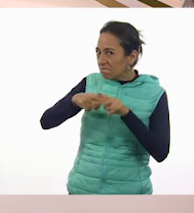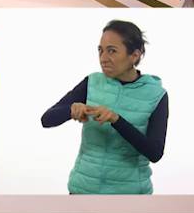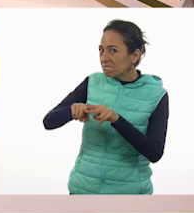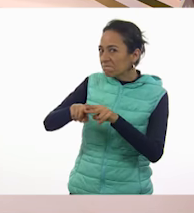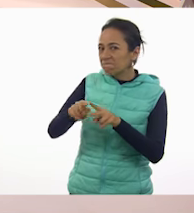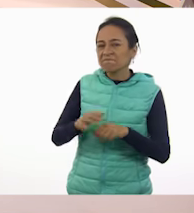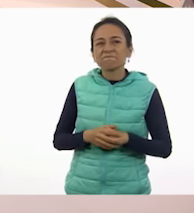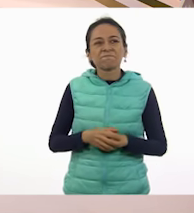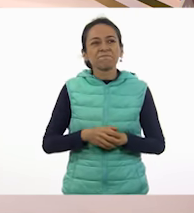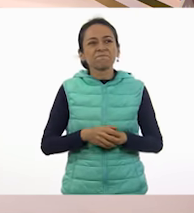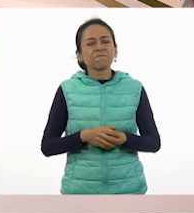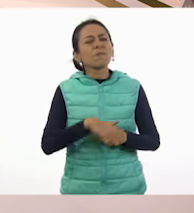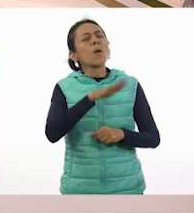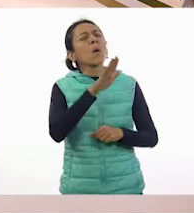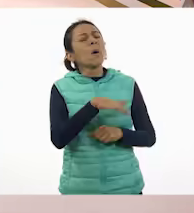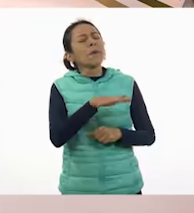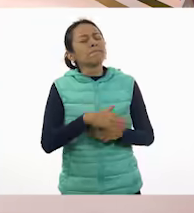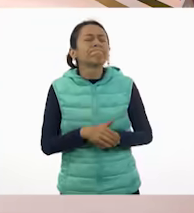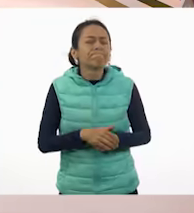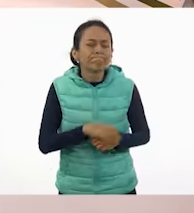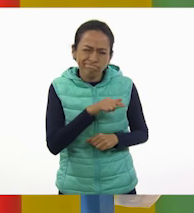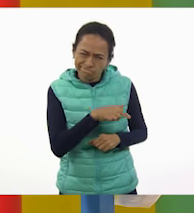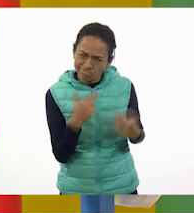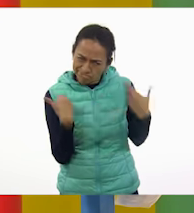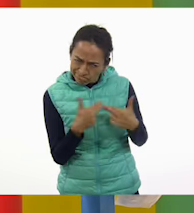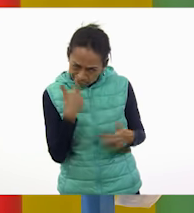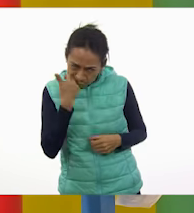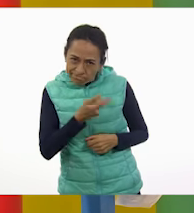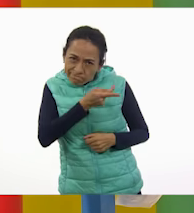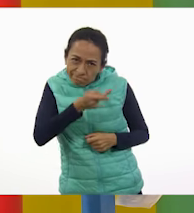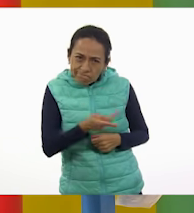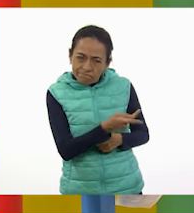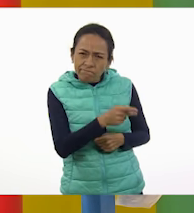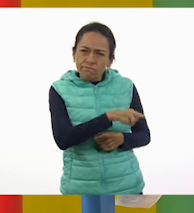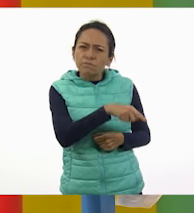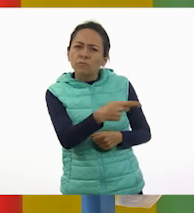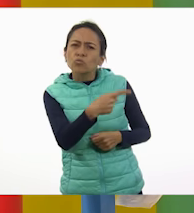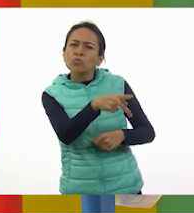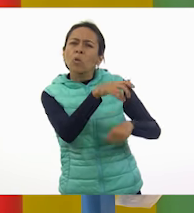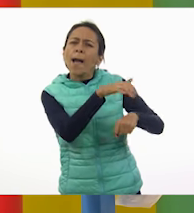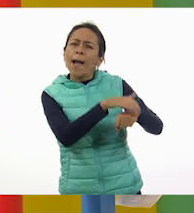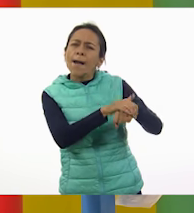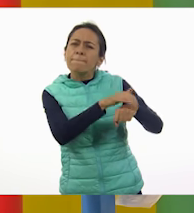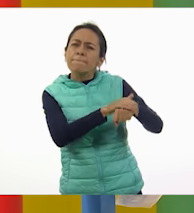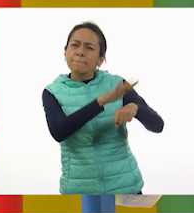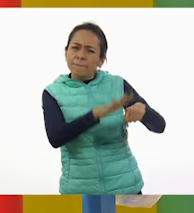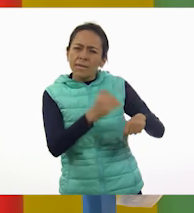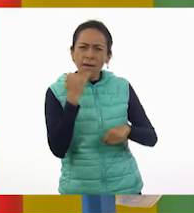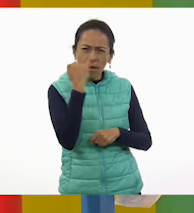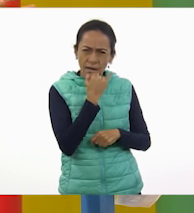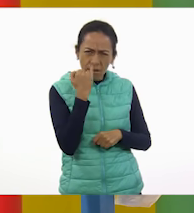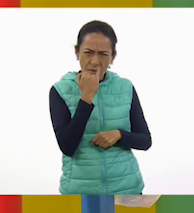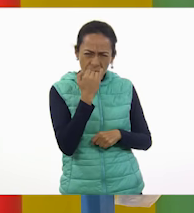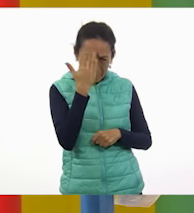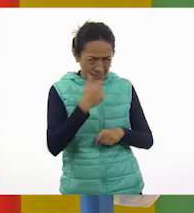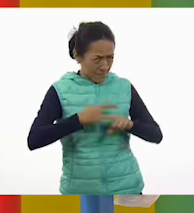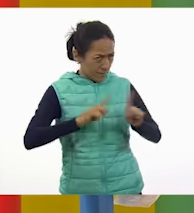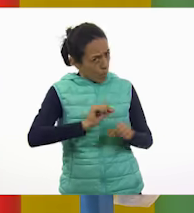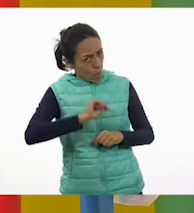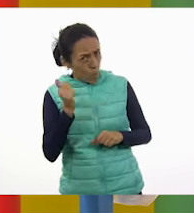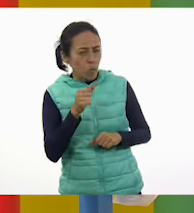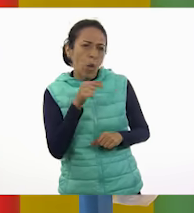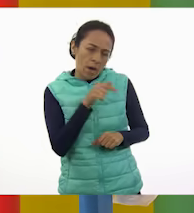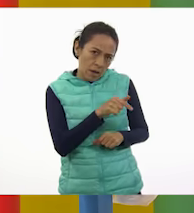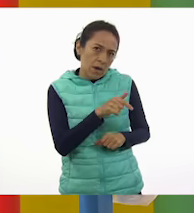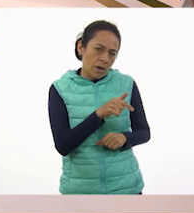Oye, y yo quería preguntarte, maestra, ¿tu amiga habla una lengua que no sea la español? Ella vive en Canadá, pero ¿habla